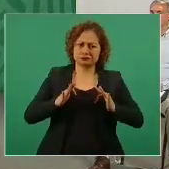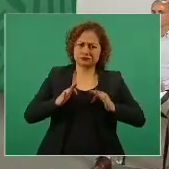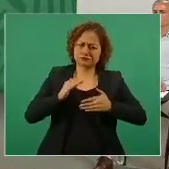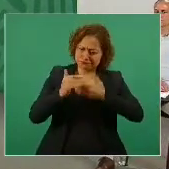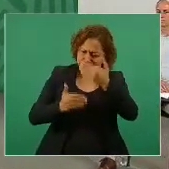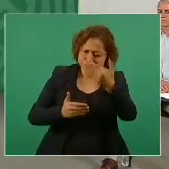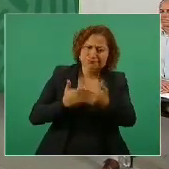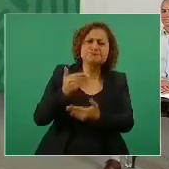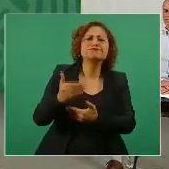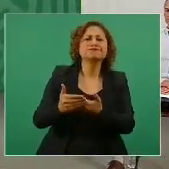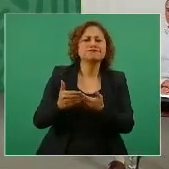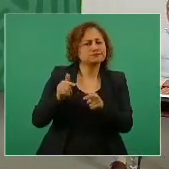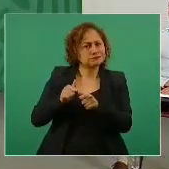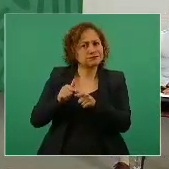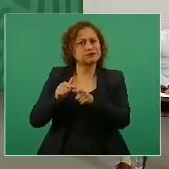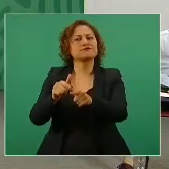Hay toro. Hay toro. A seguir